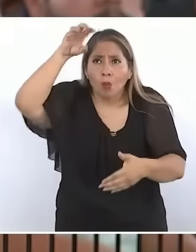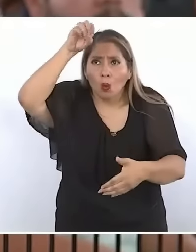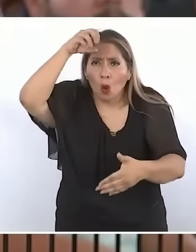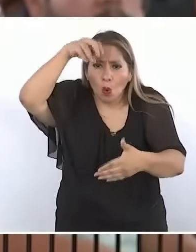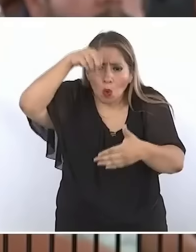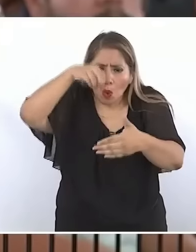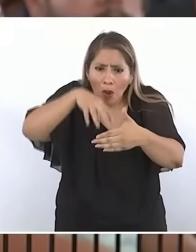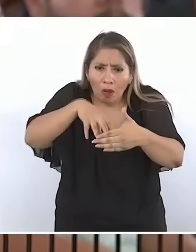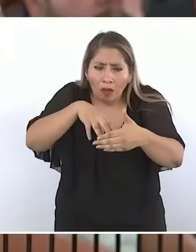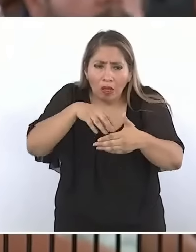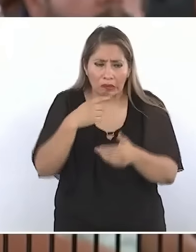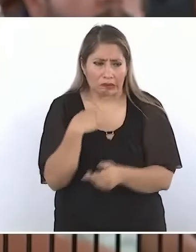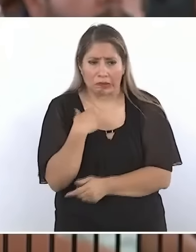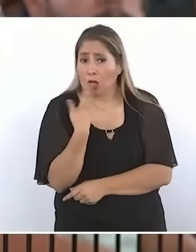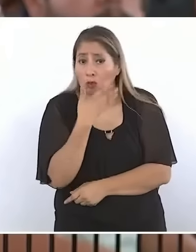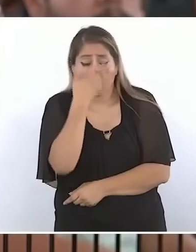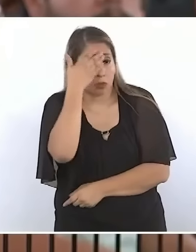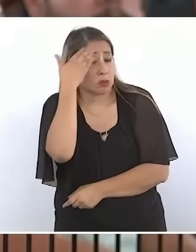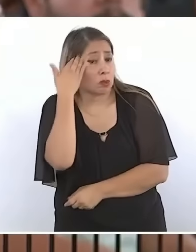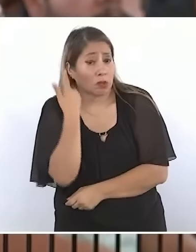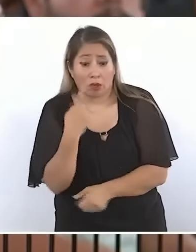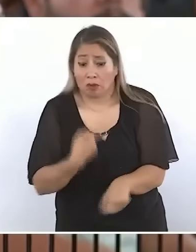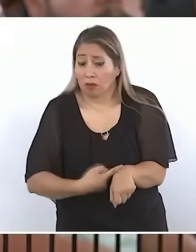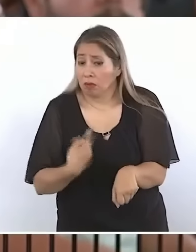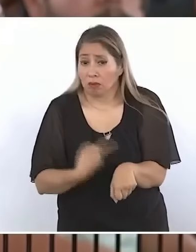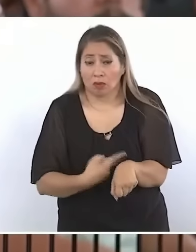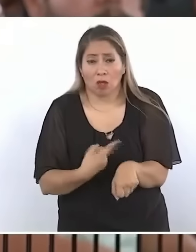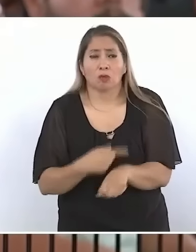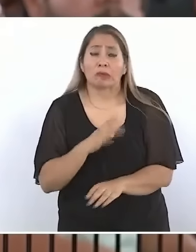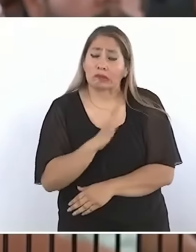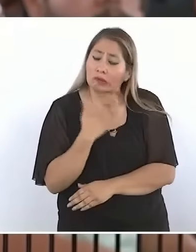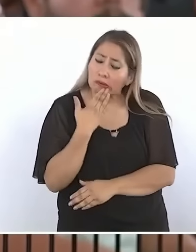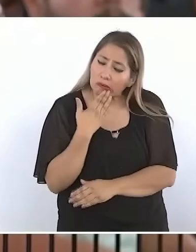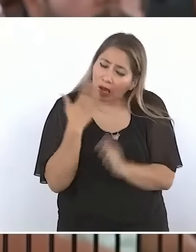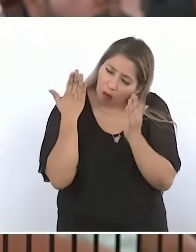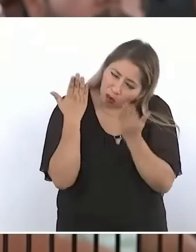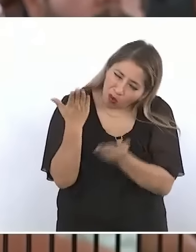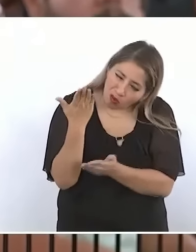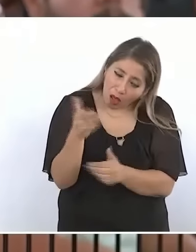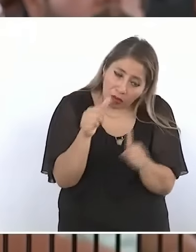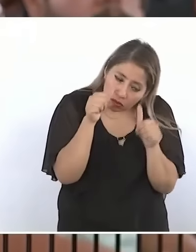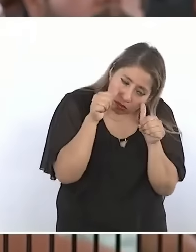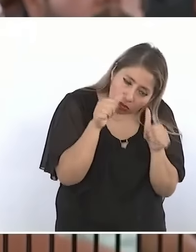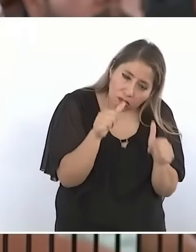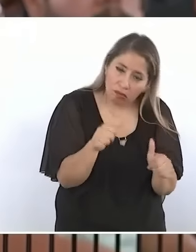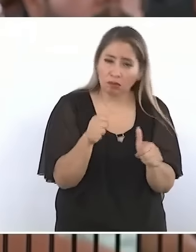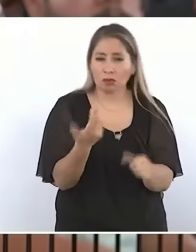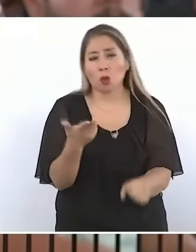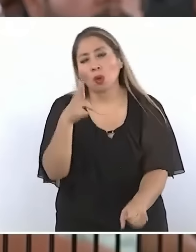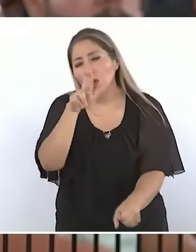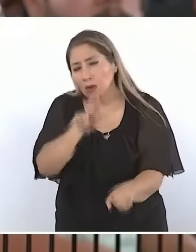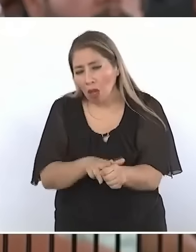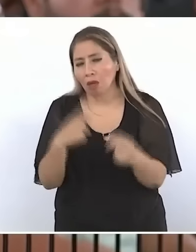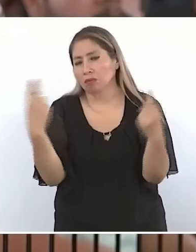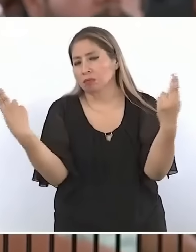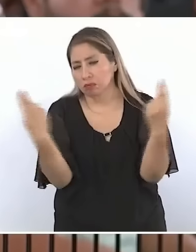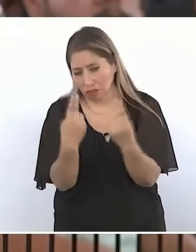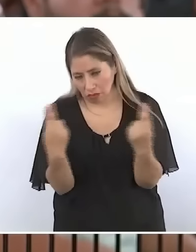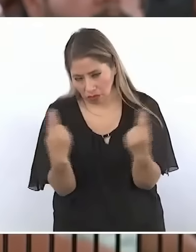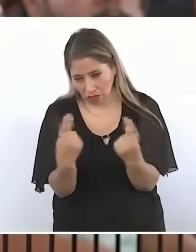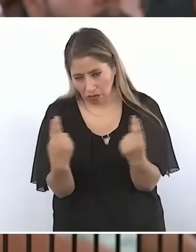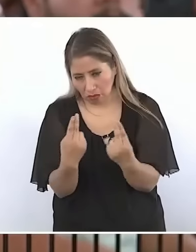finalizan su vida. Entonces, yo sí quiero que ponga atención en eso para que se